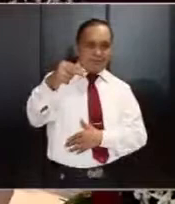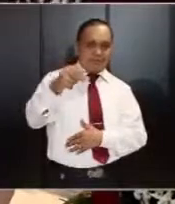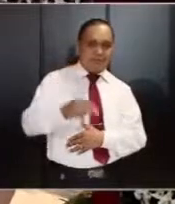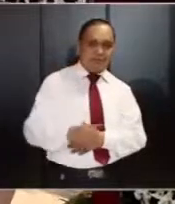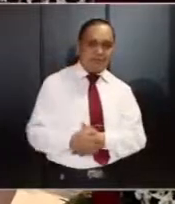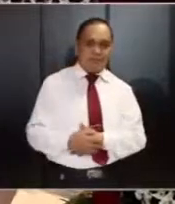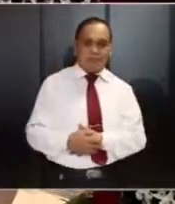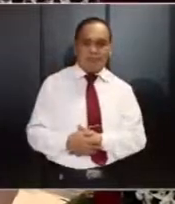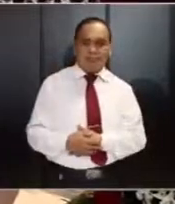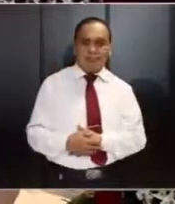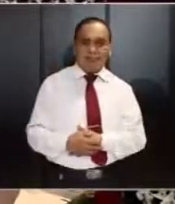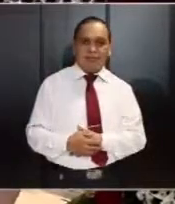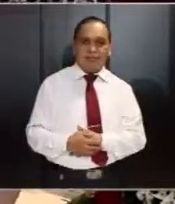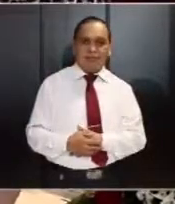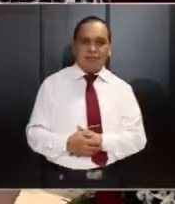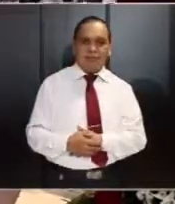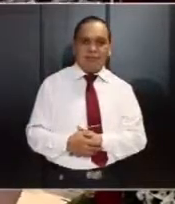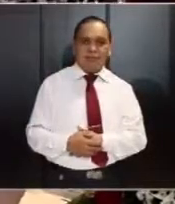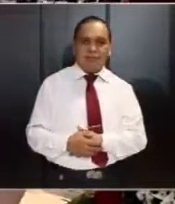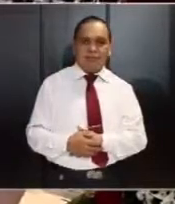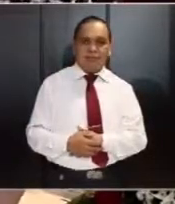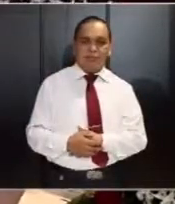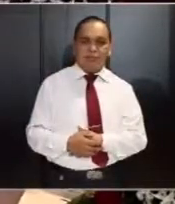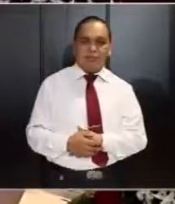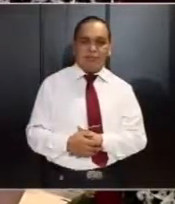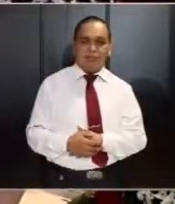Canta el número. Sí, ajá.